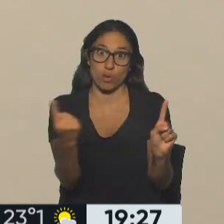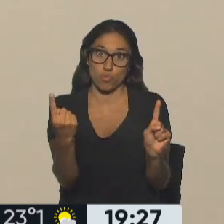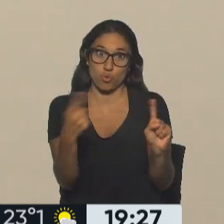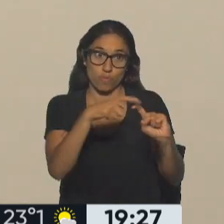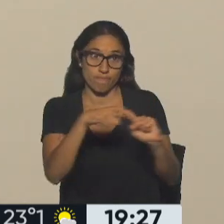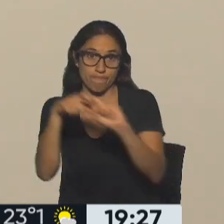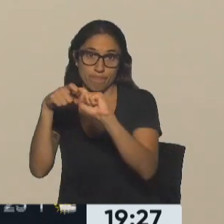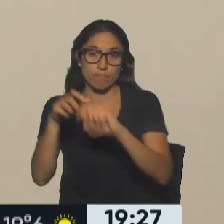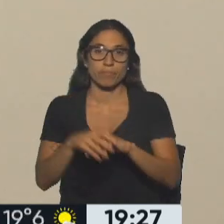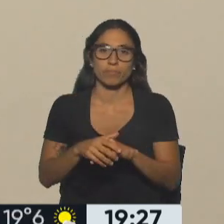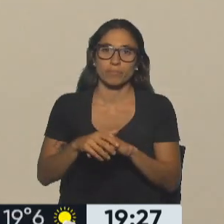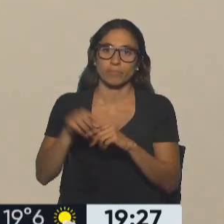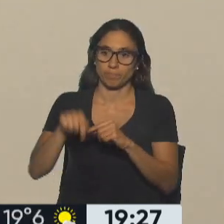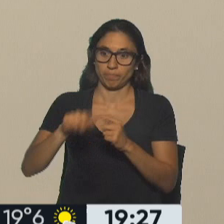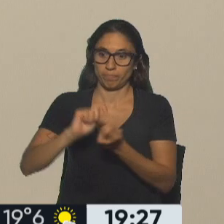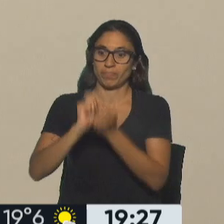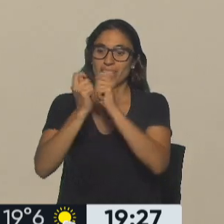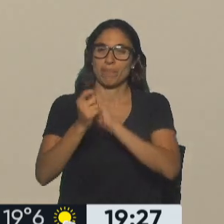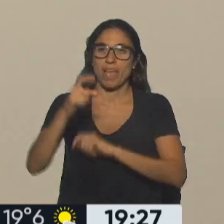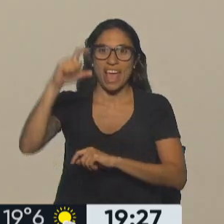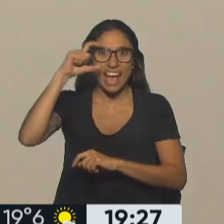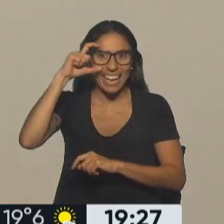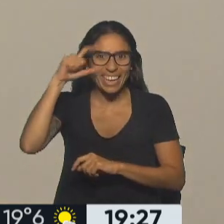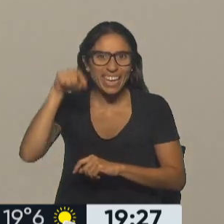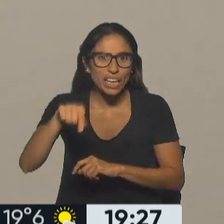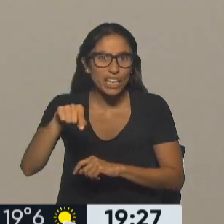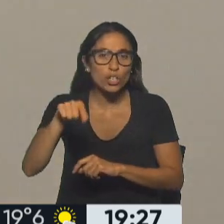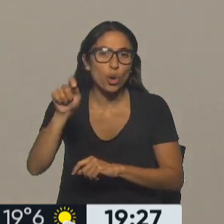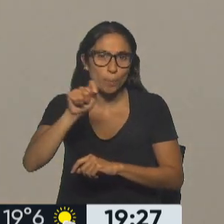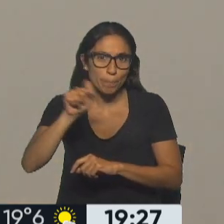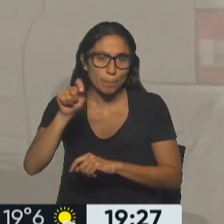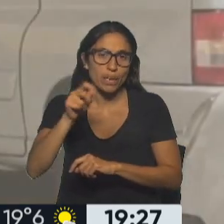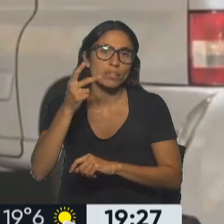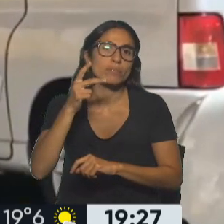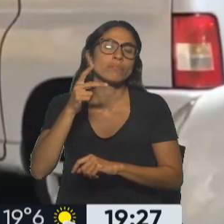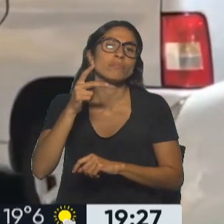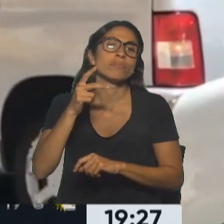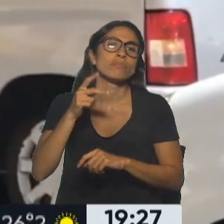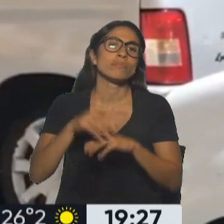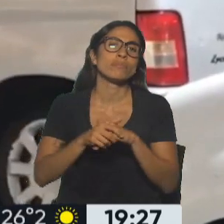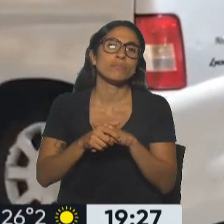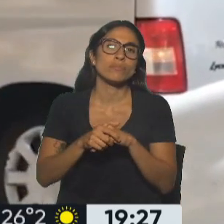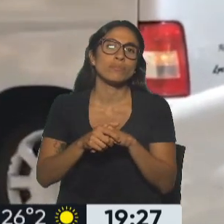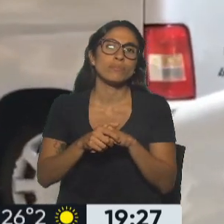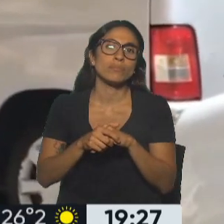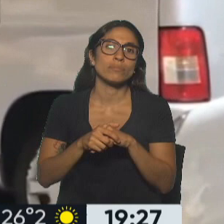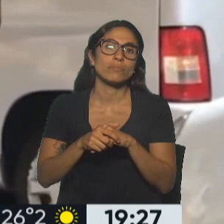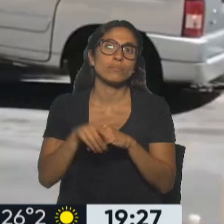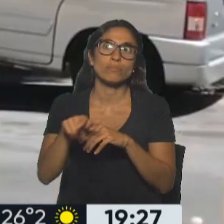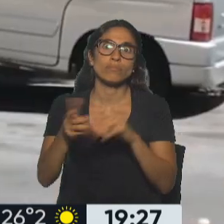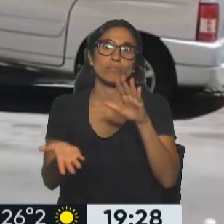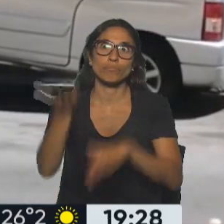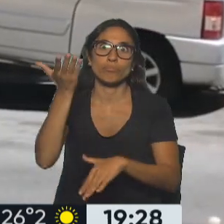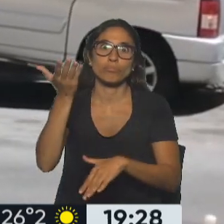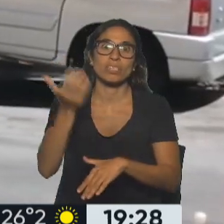Esta última suma es decir lo que percibían por removedor vehículos en situación de supuesto estacionamiento indebido se incrementó